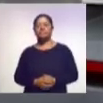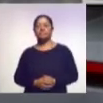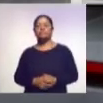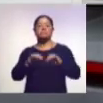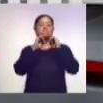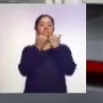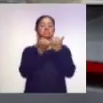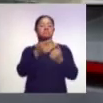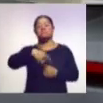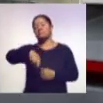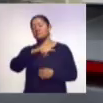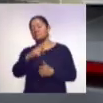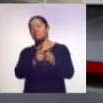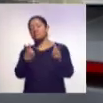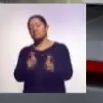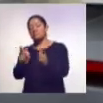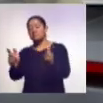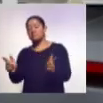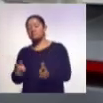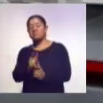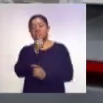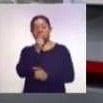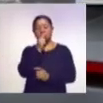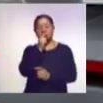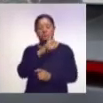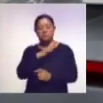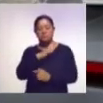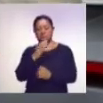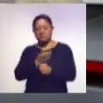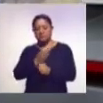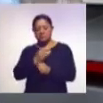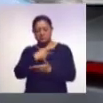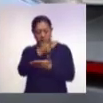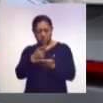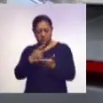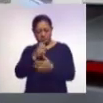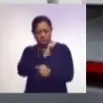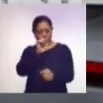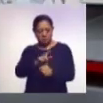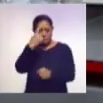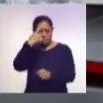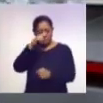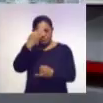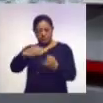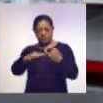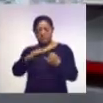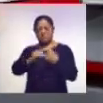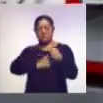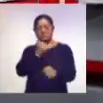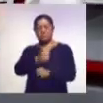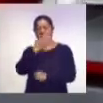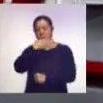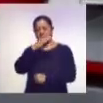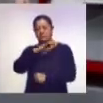Corporaciones de seguridad y protección civil implementarán operativos especiales para estas celebraciones de fin de año.